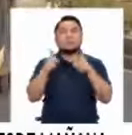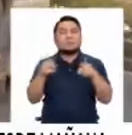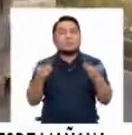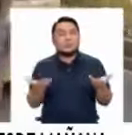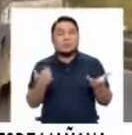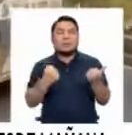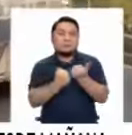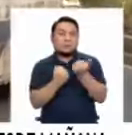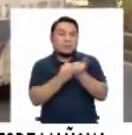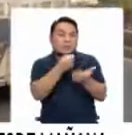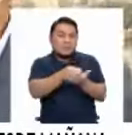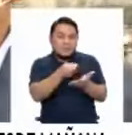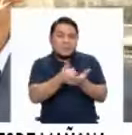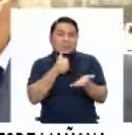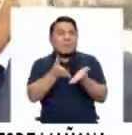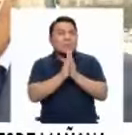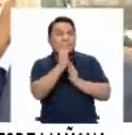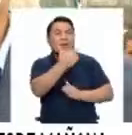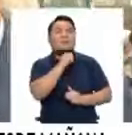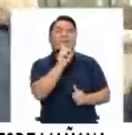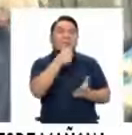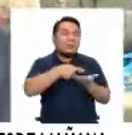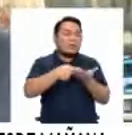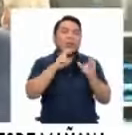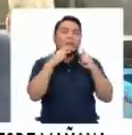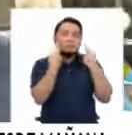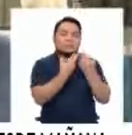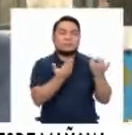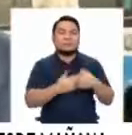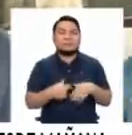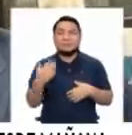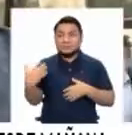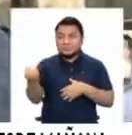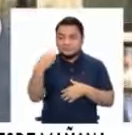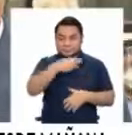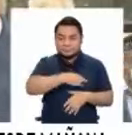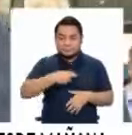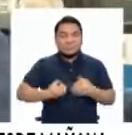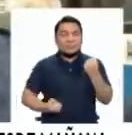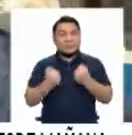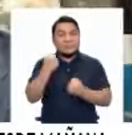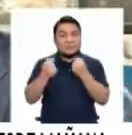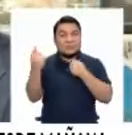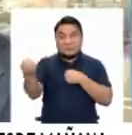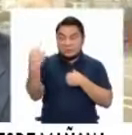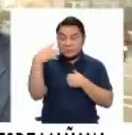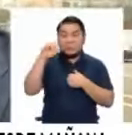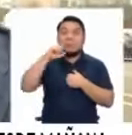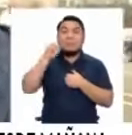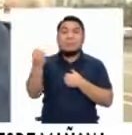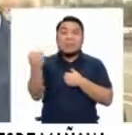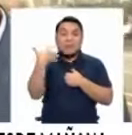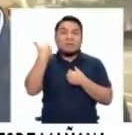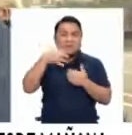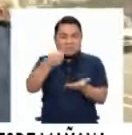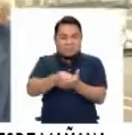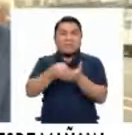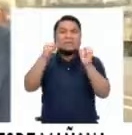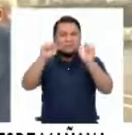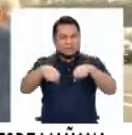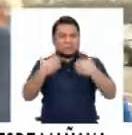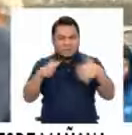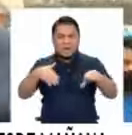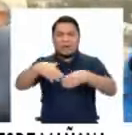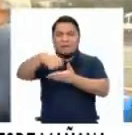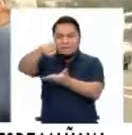cual continúa en evaluación. Hemos recibido el mensaje del ministro de Transportes en la que el subsidio ya era un hecho e